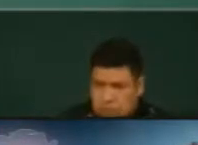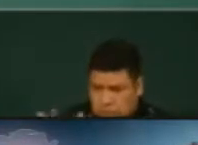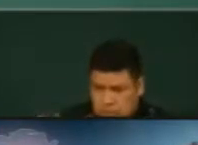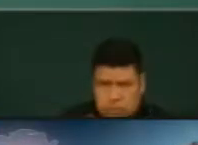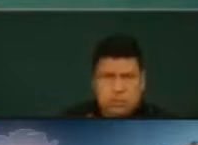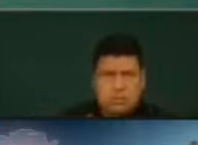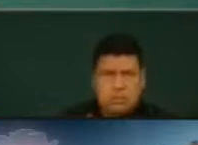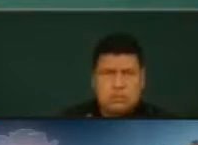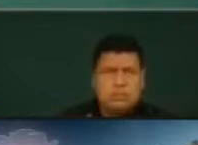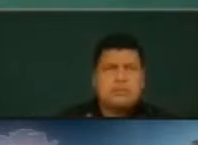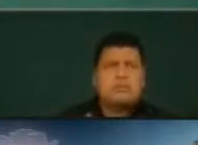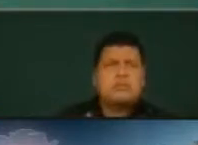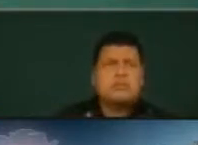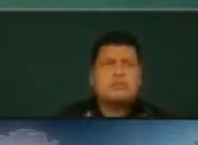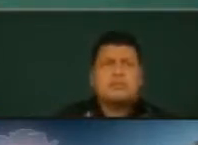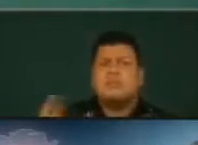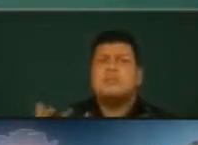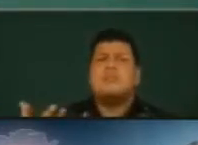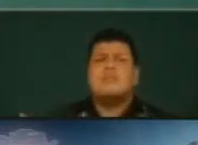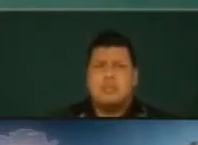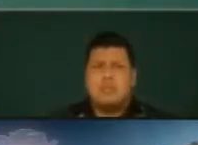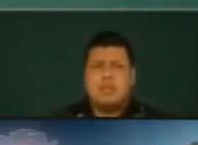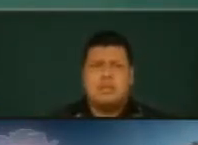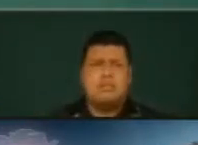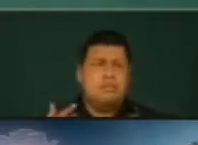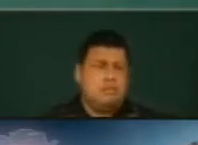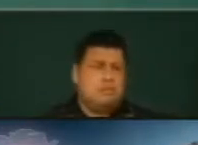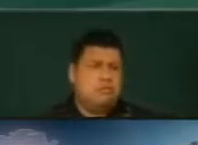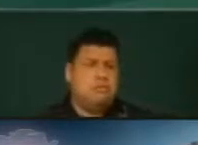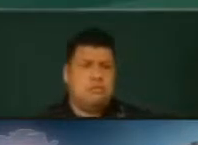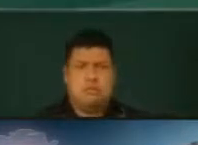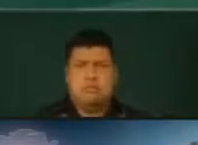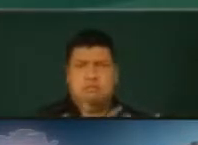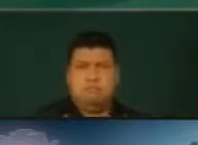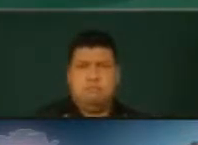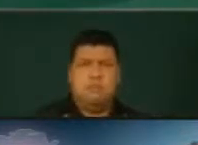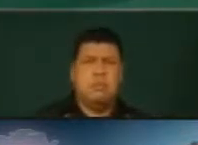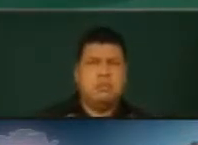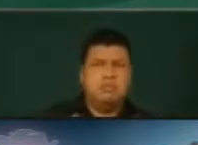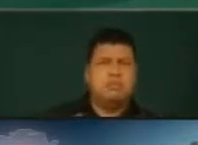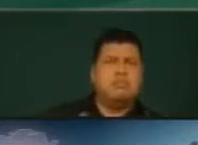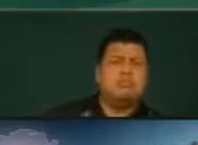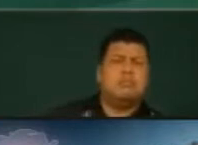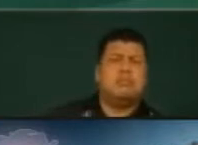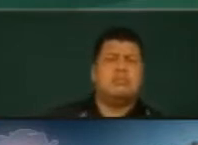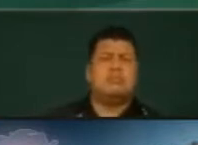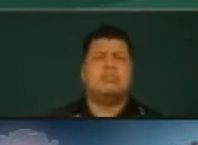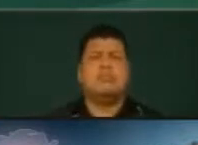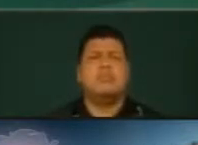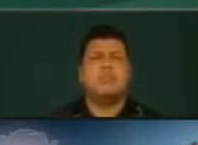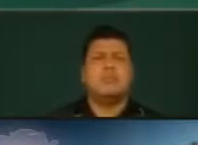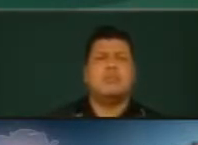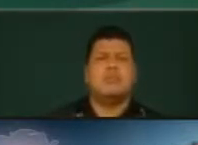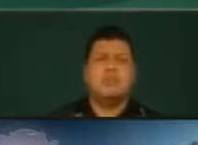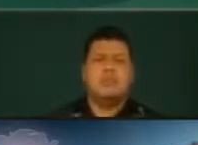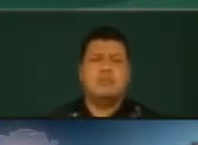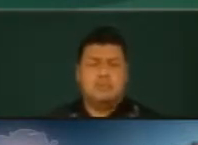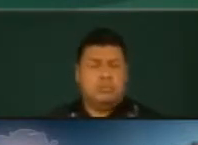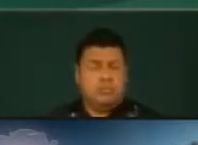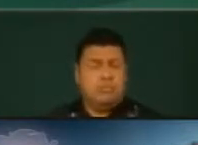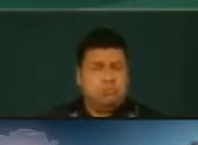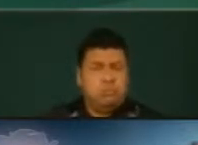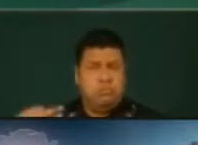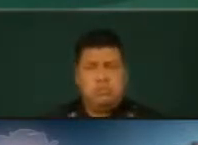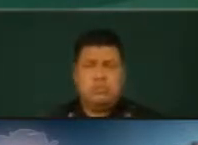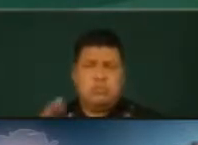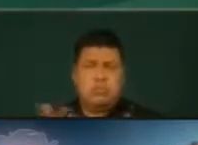Francia, no se lo ha permitido Bélgica. Ni los Oxxos, ni ninguna red